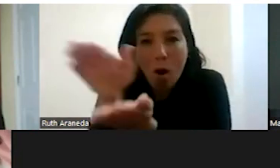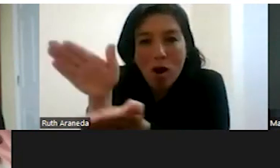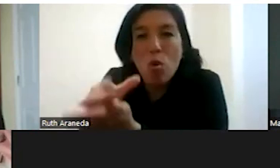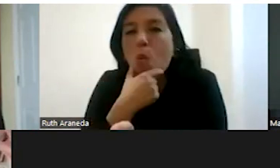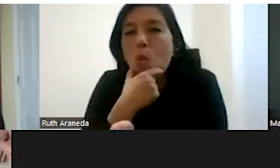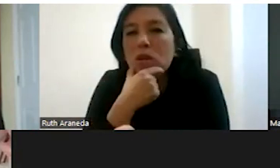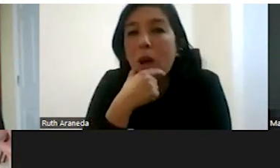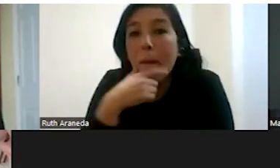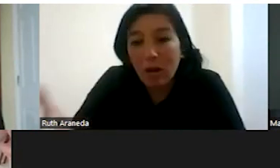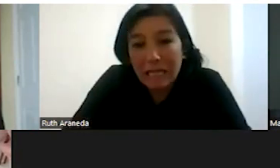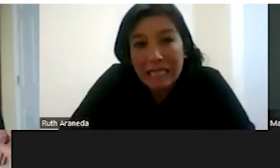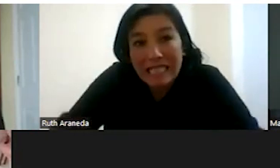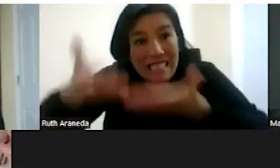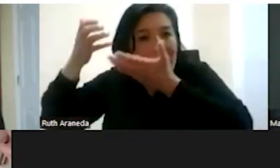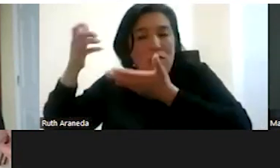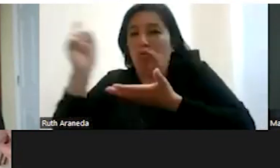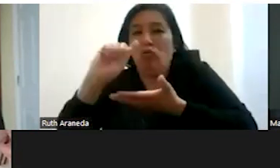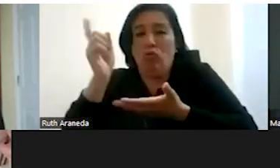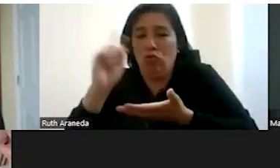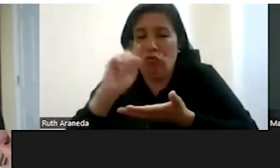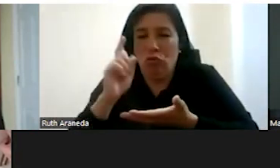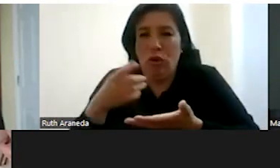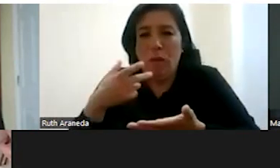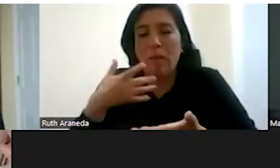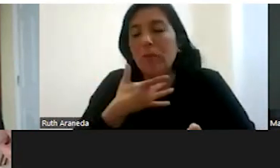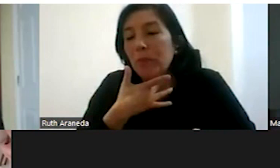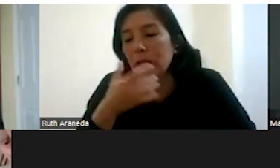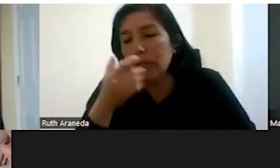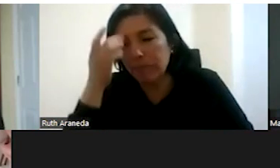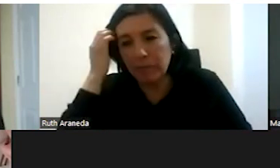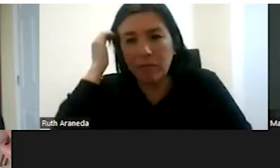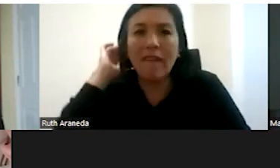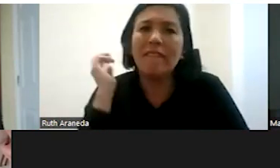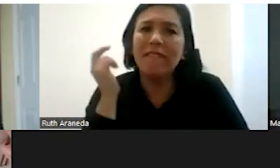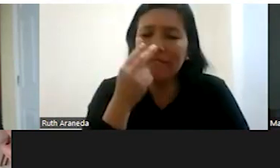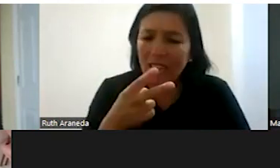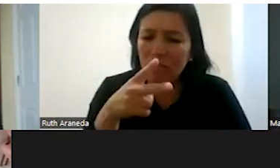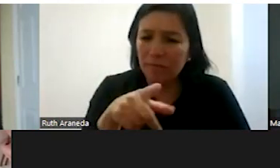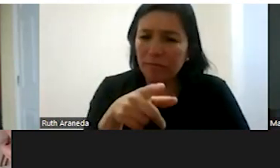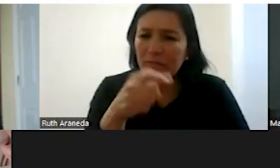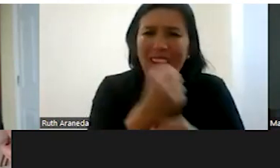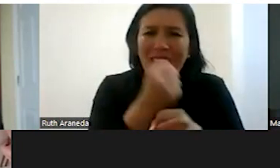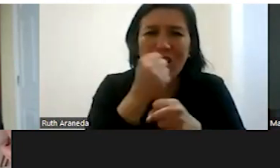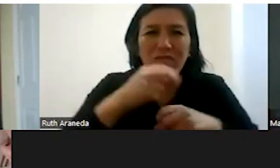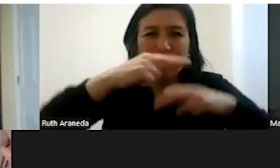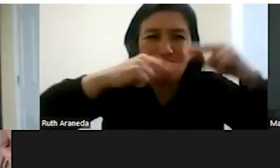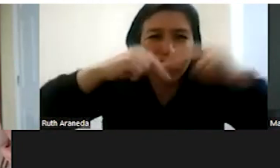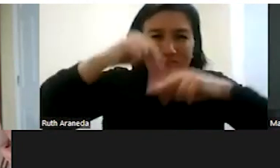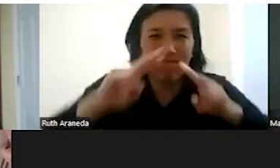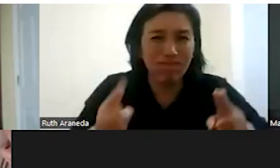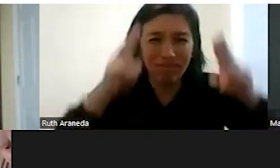en arqueología es, cuando hay una obra como esa, un gran proyecto inmobiliario como en este caso, o puede